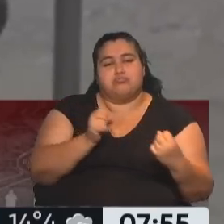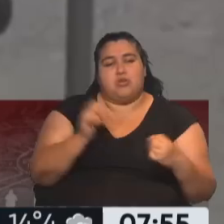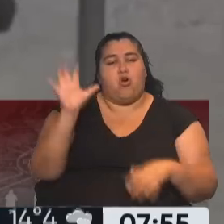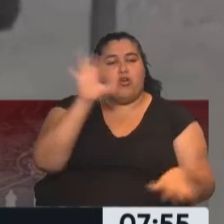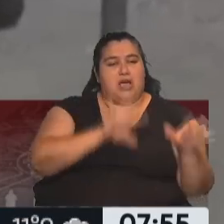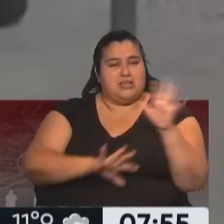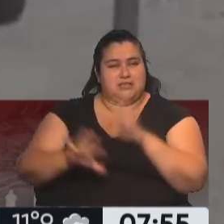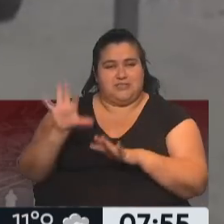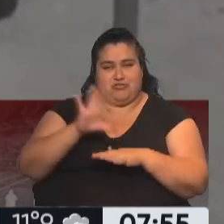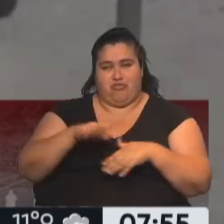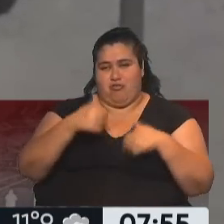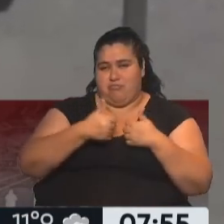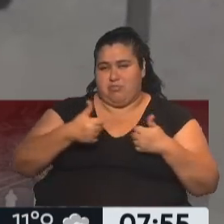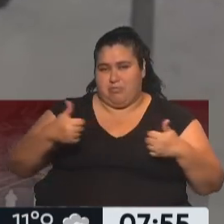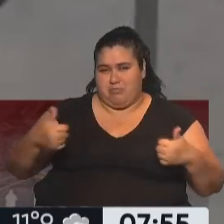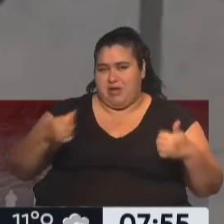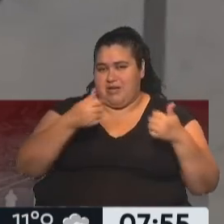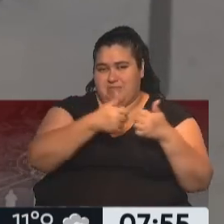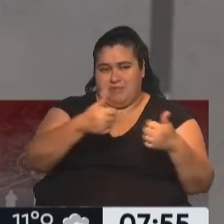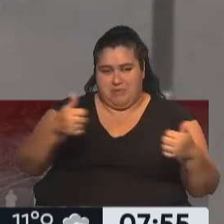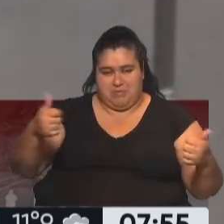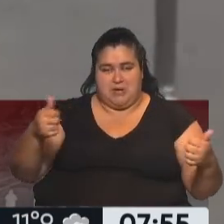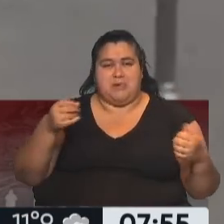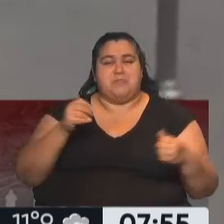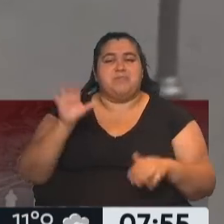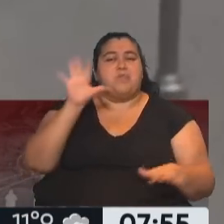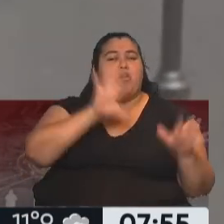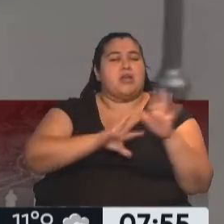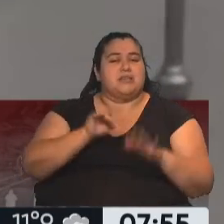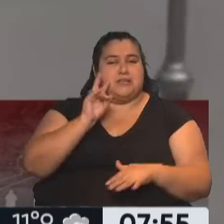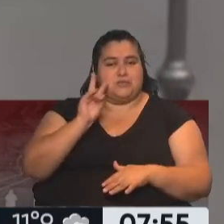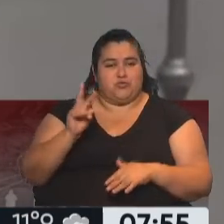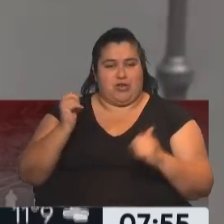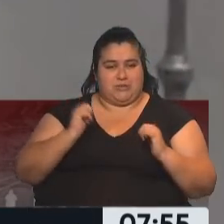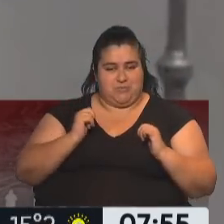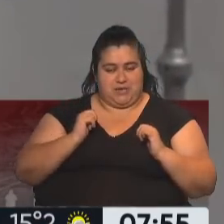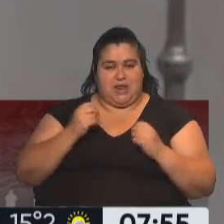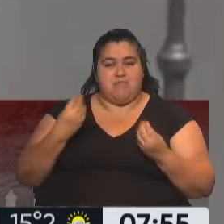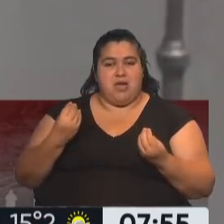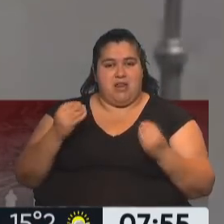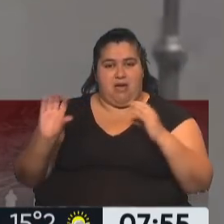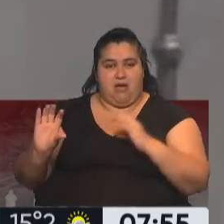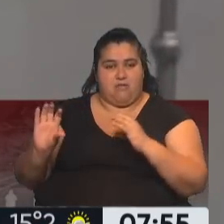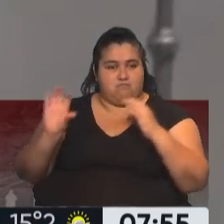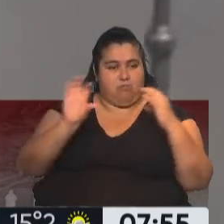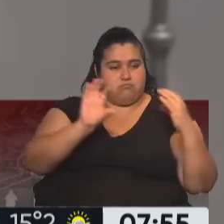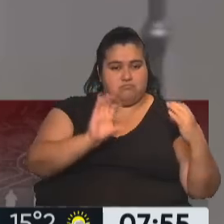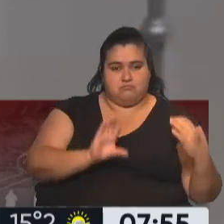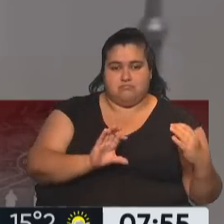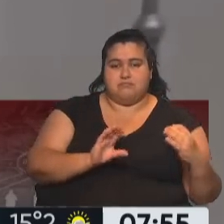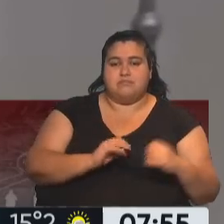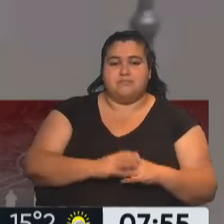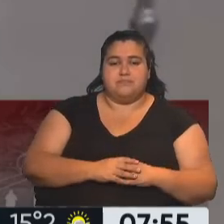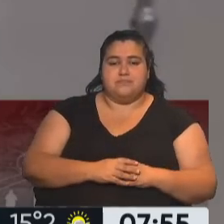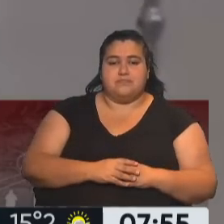operativo alrededor de este rodado. Bueno, allí está, la espera para colocar justamente